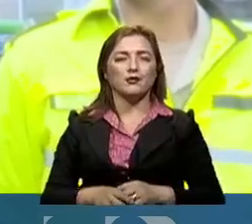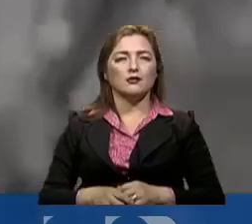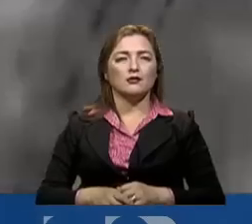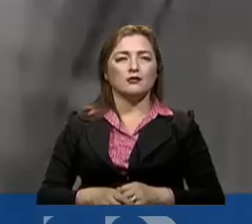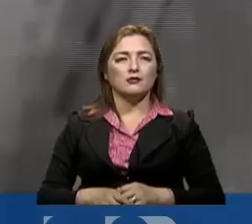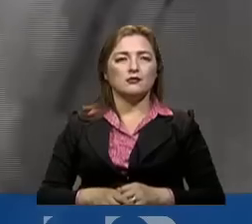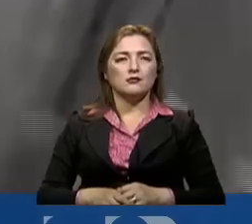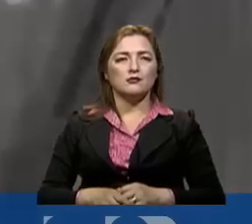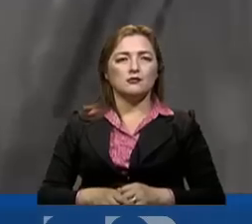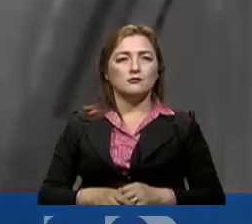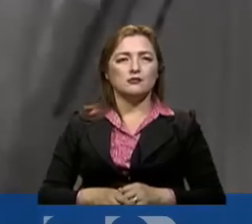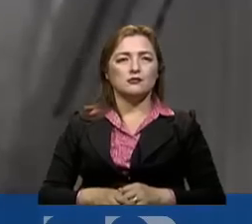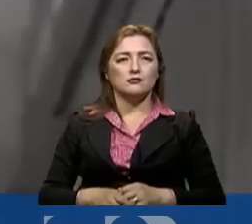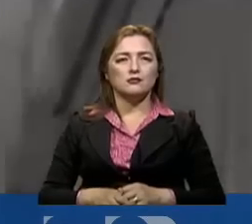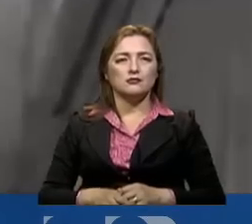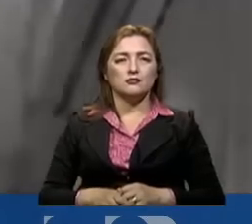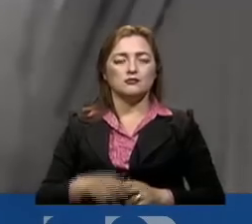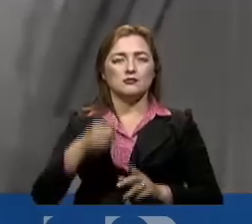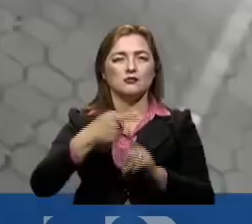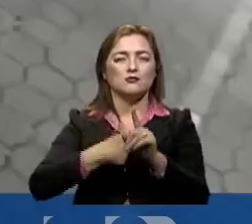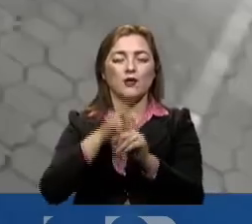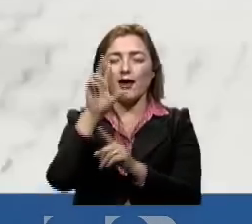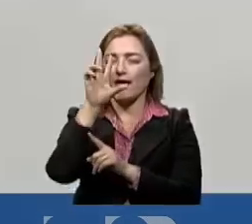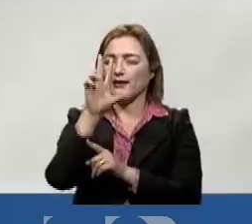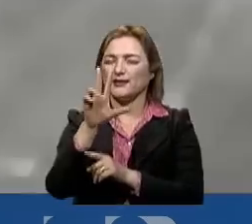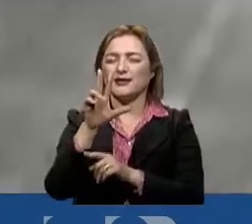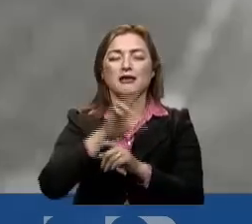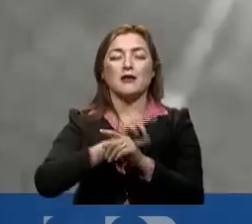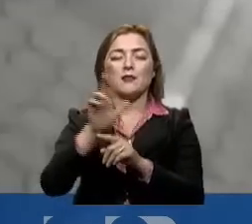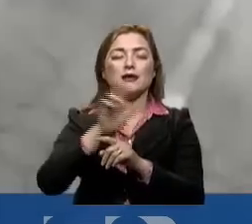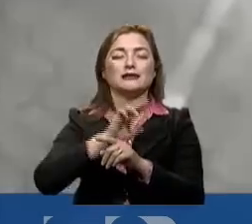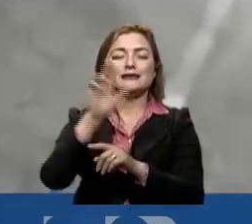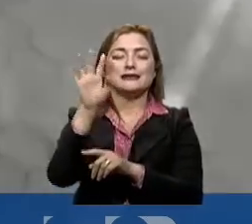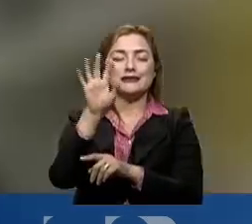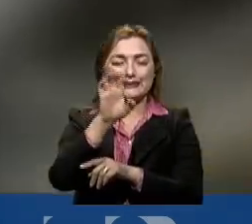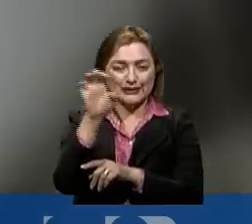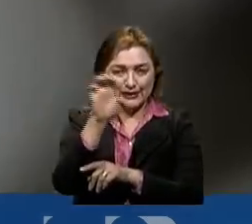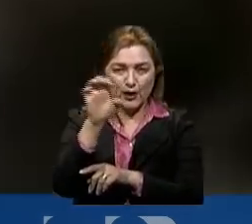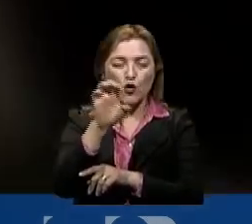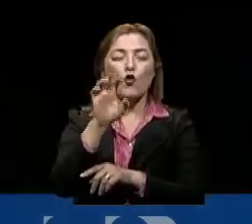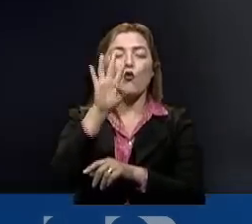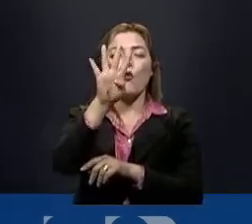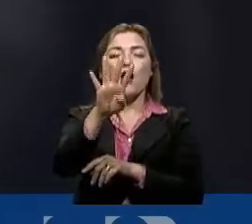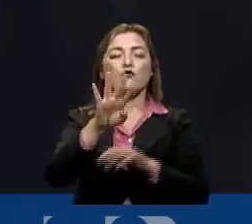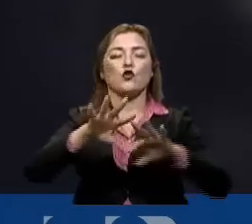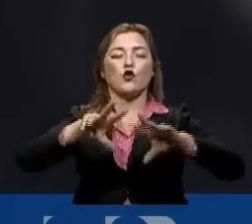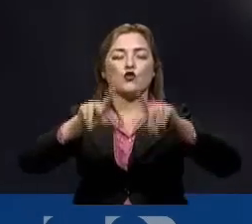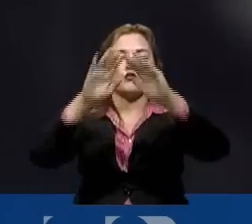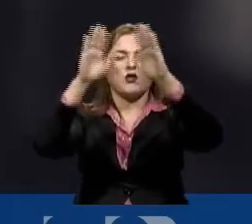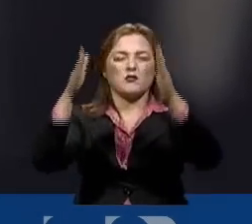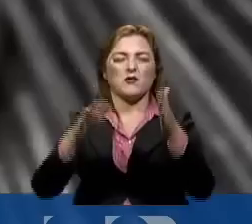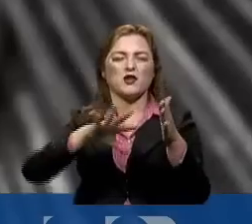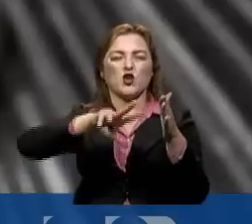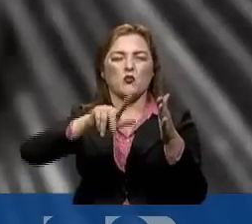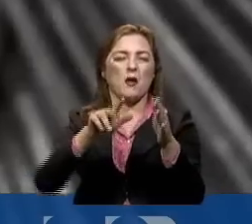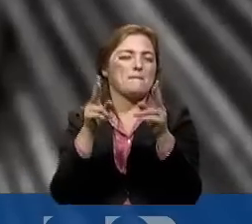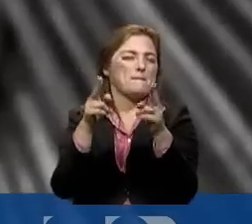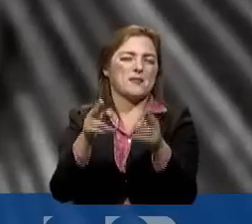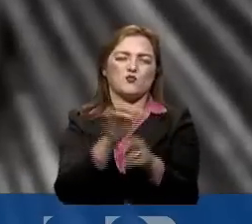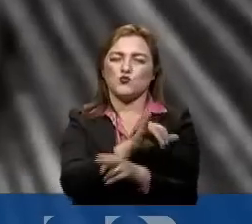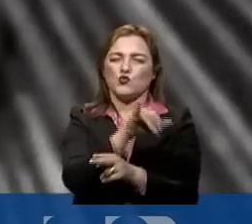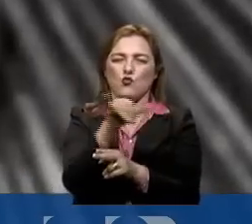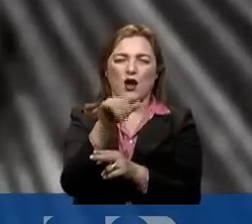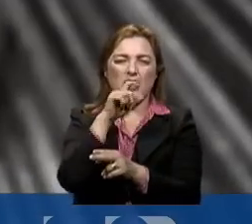y abren la puerta. De lo que va de enero, cuatro cajeros han sido robados bajo la misma modalidad con explosivos. La